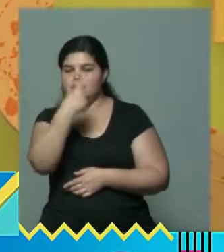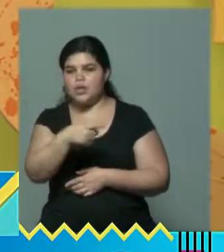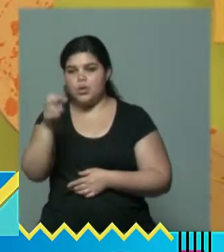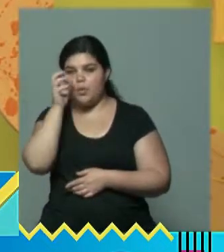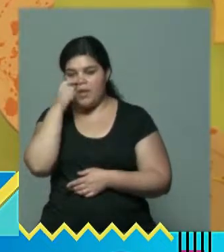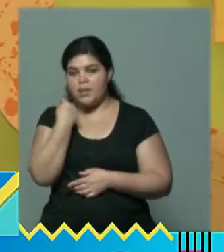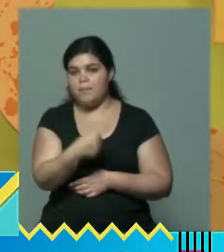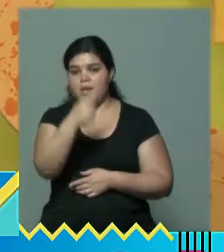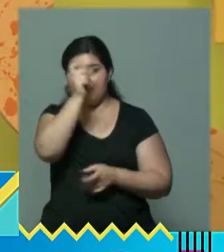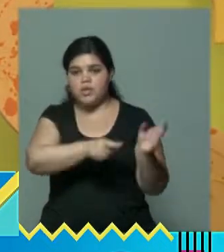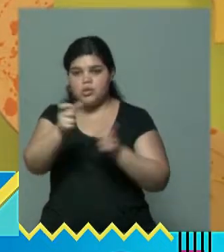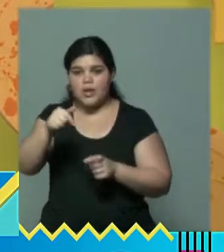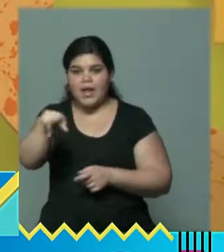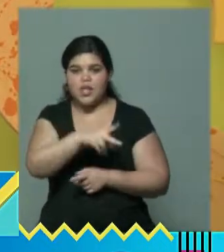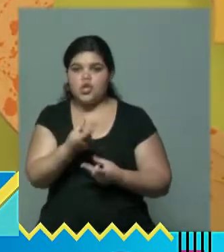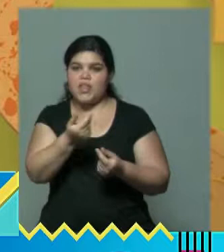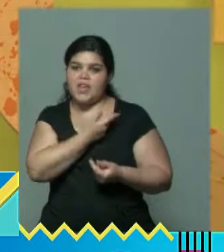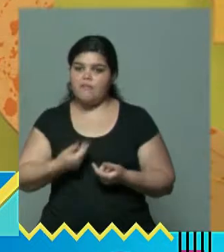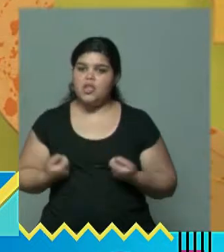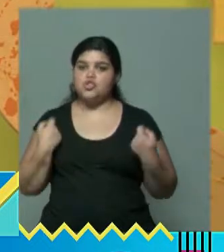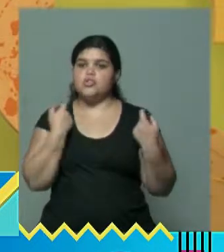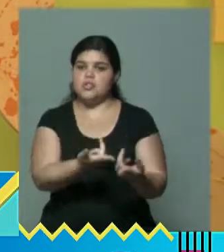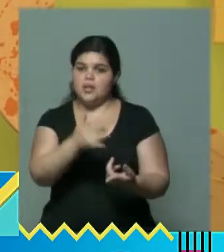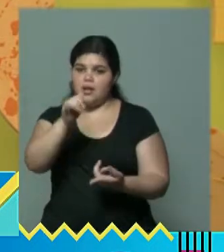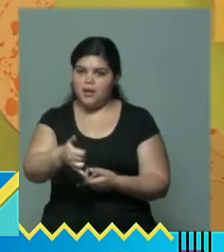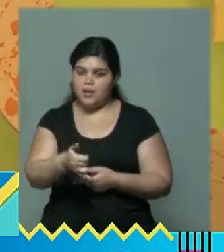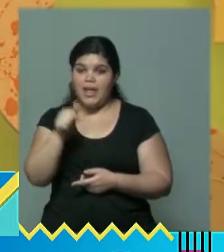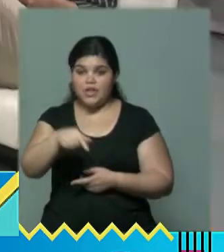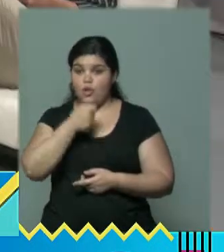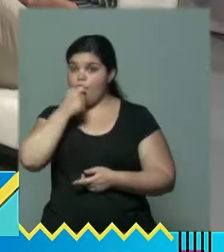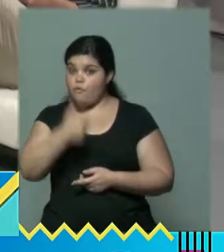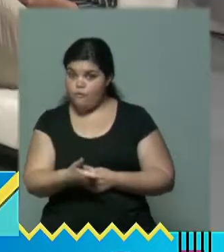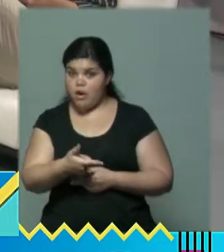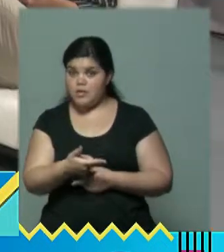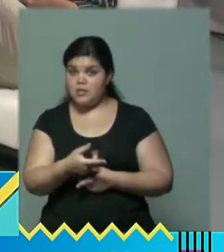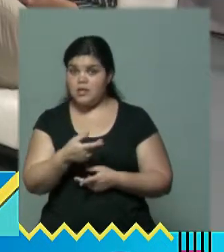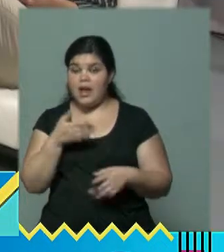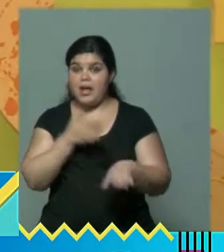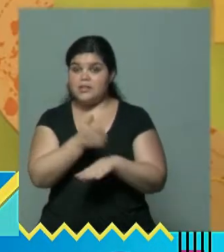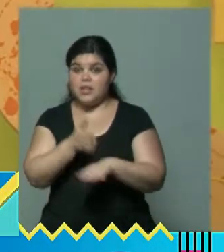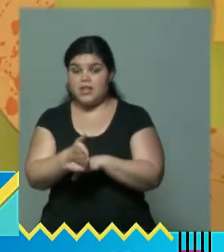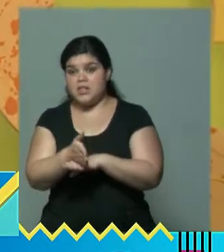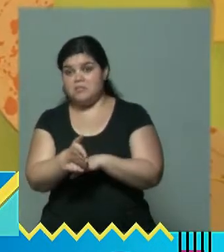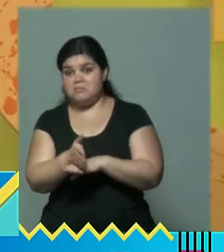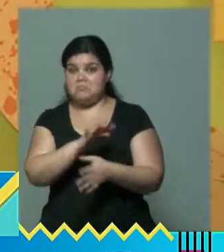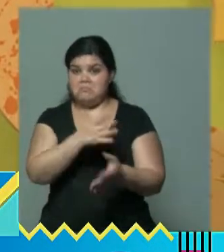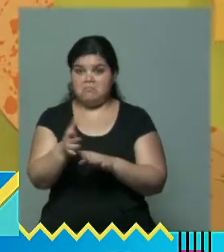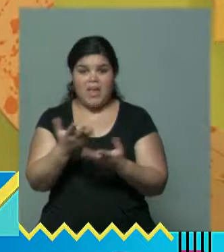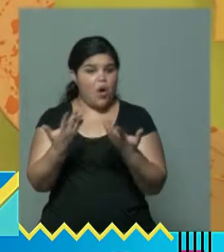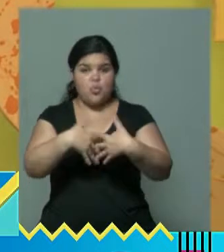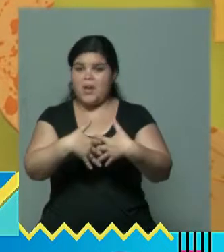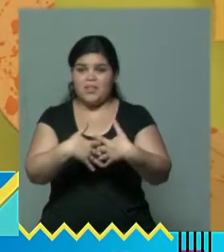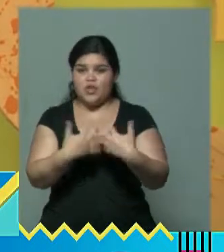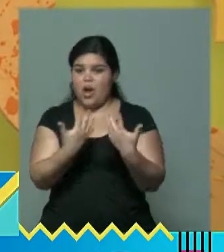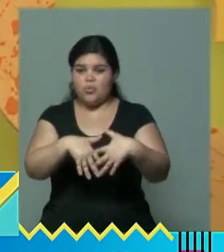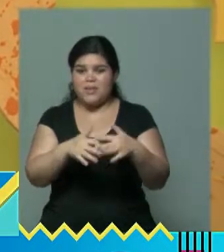provincia que tienen acceso a la tarifa social. Es compleja de acceder, en el 99% de los casos es en automático. Son